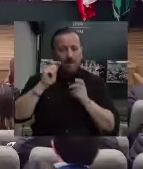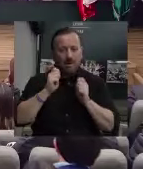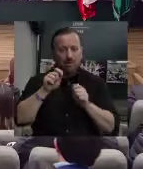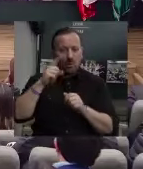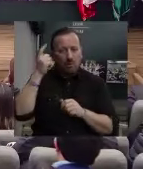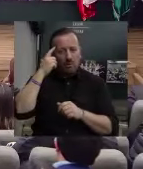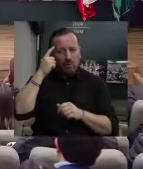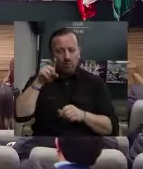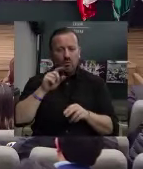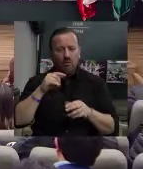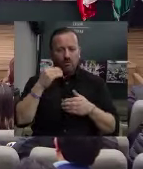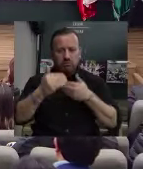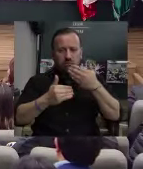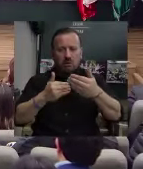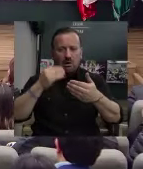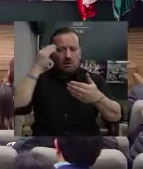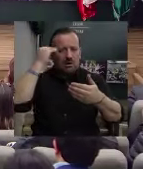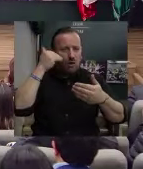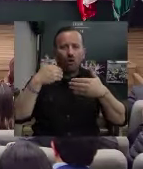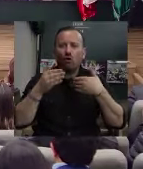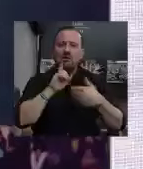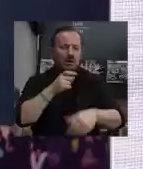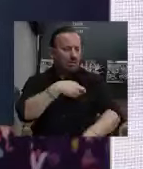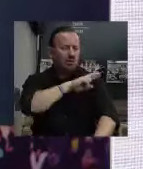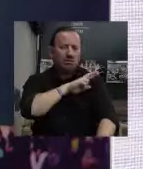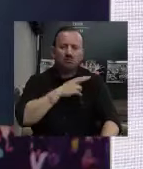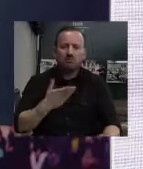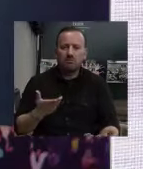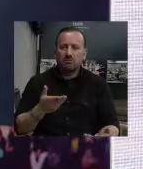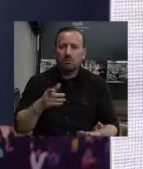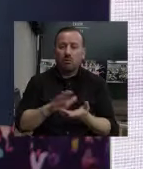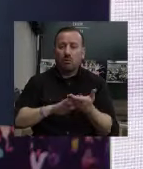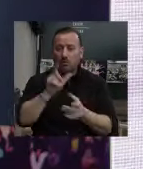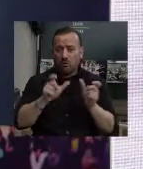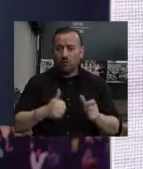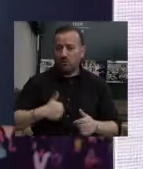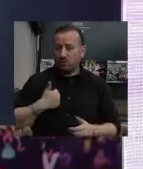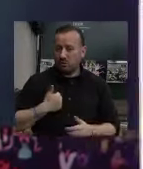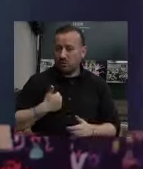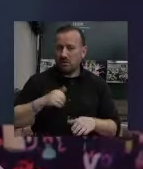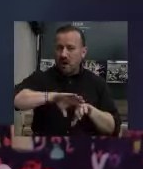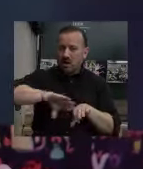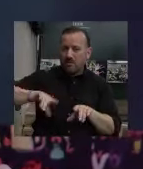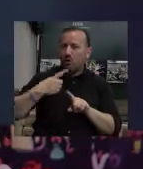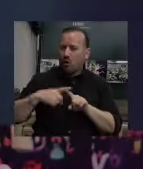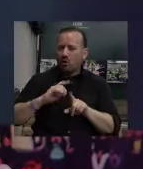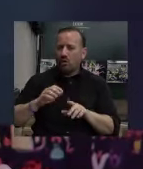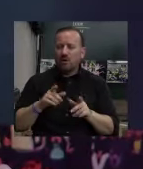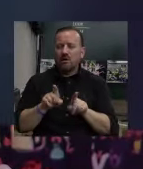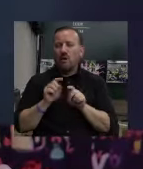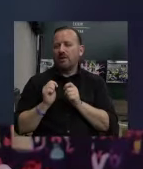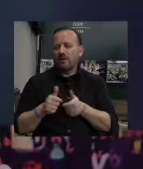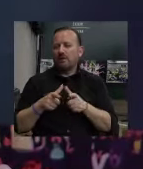creer que uno va hacia delante sin saber dónde está el norte el voluntariado ese es otro desafío grande en los